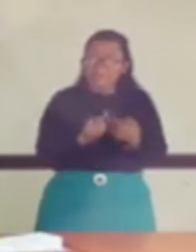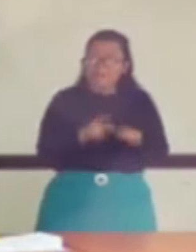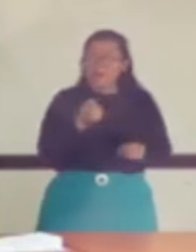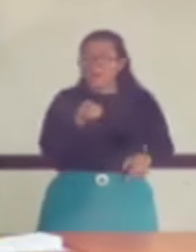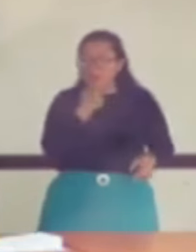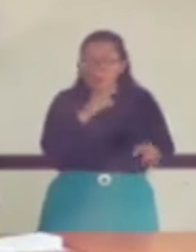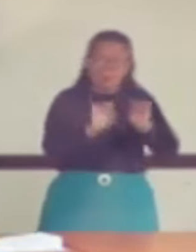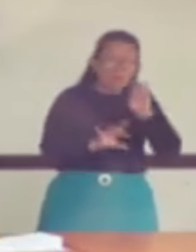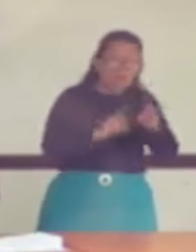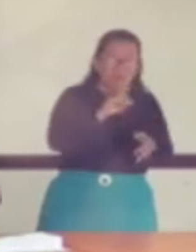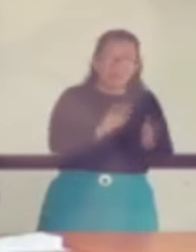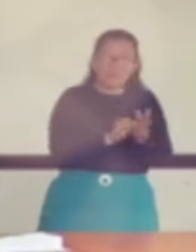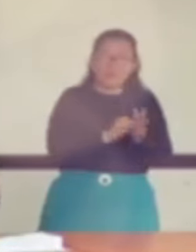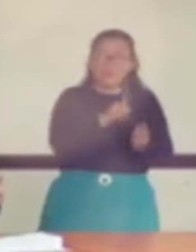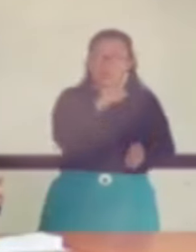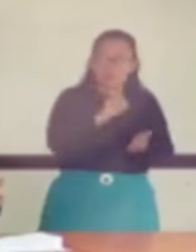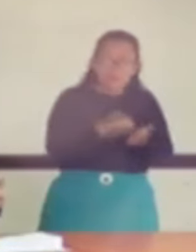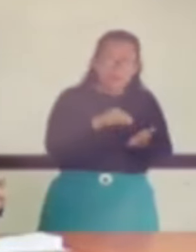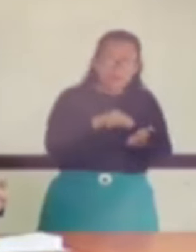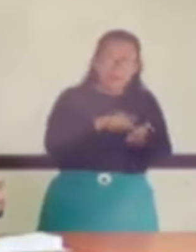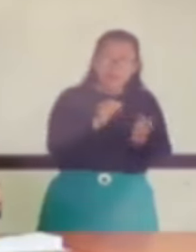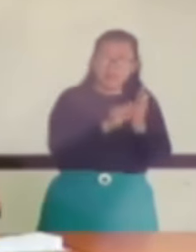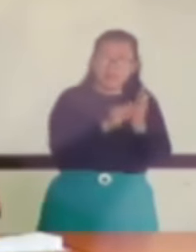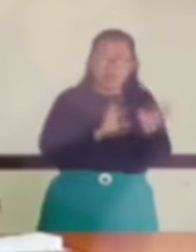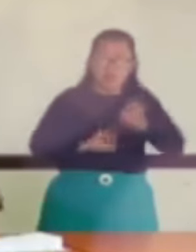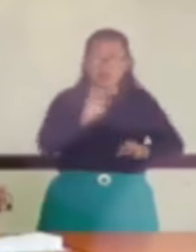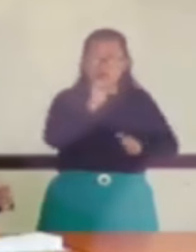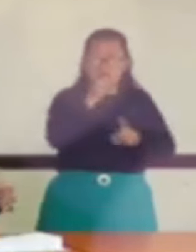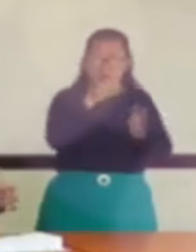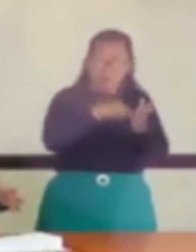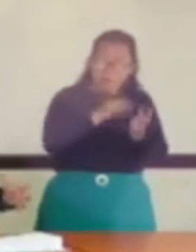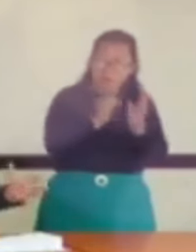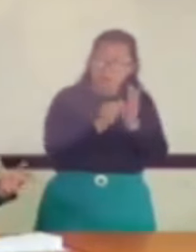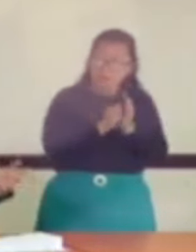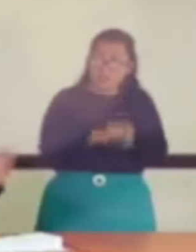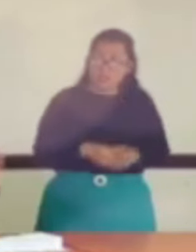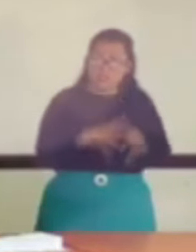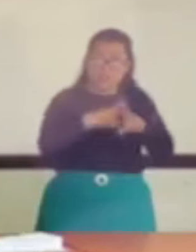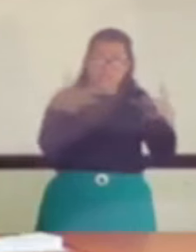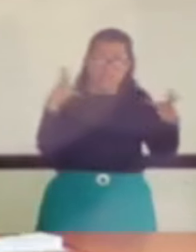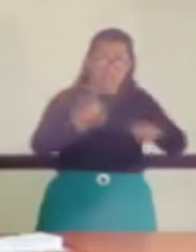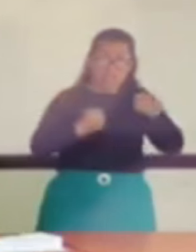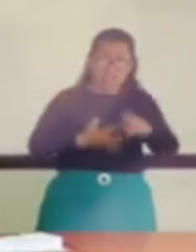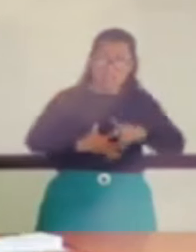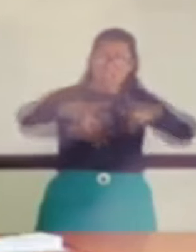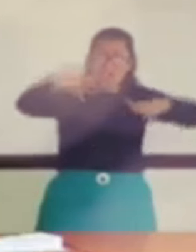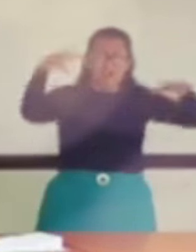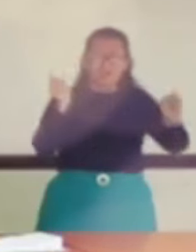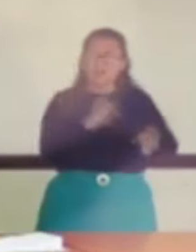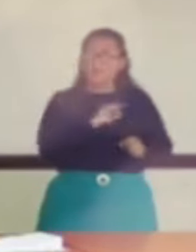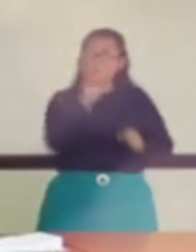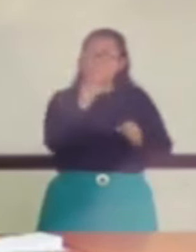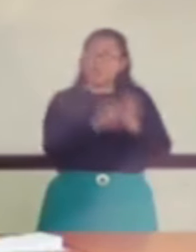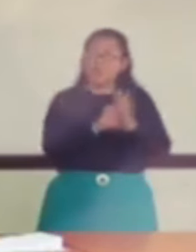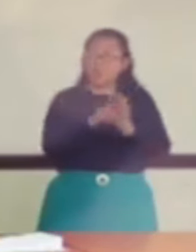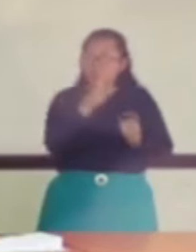algunos medicamentos que valen 10,000, 15,000 quetzales, entonces no necesita pues llenar un gran furgón para hacer un